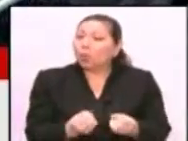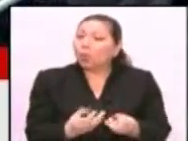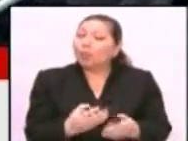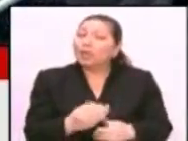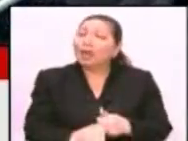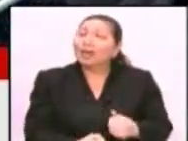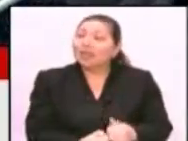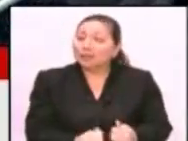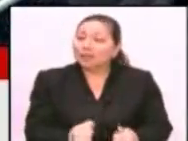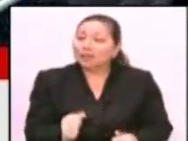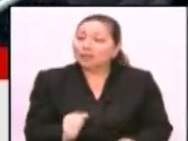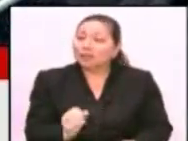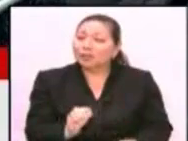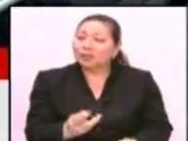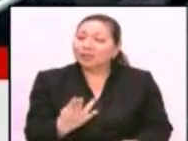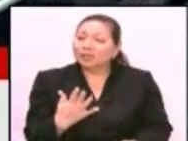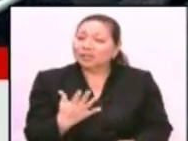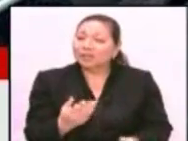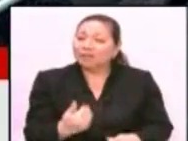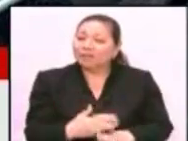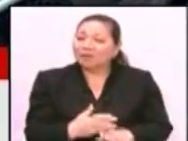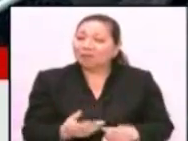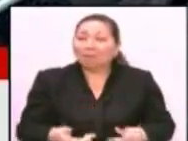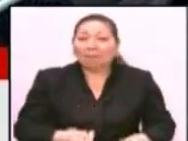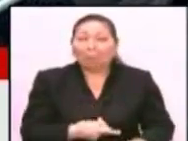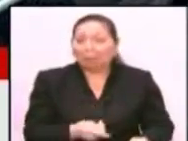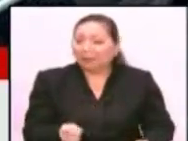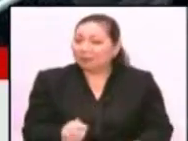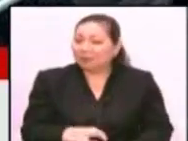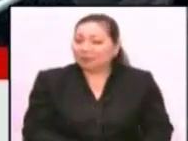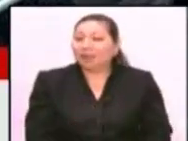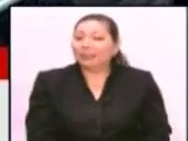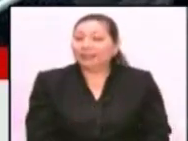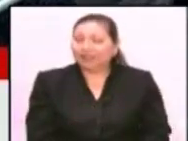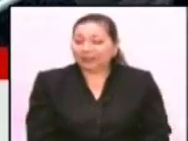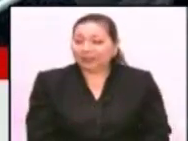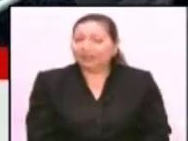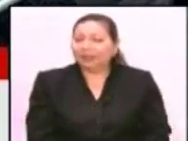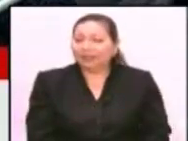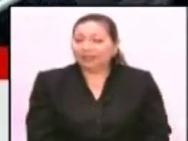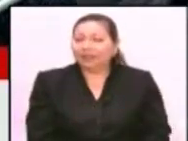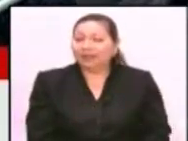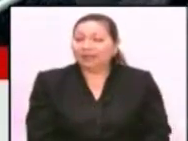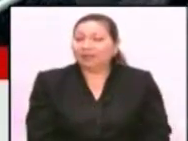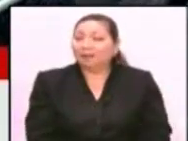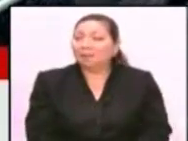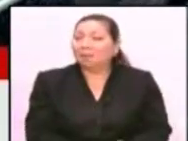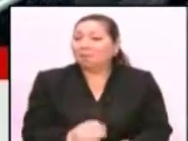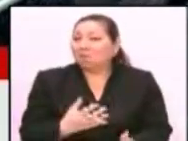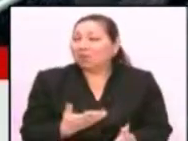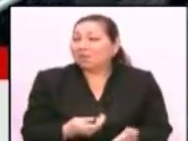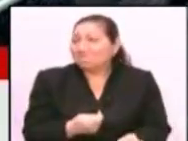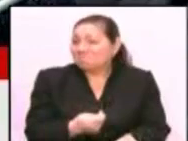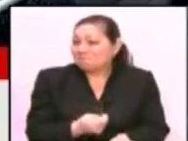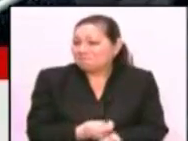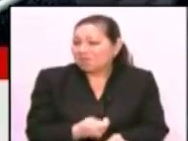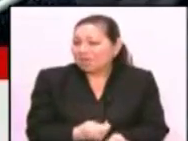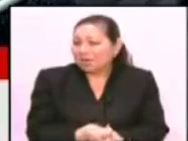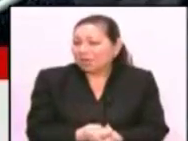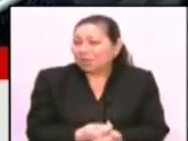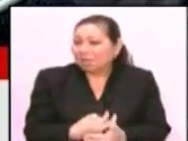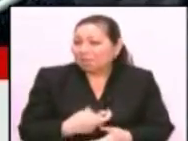¿Cuántos años lleva, señor Zoe, sin motines los penales, verdad? Entonces, que puedan, por ejemplo, pagar